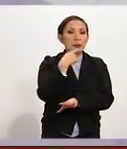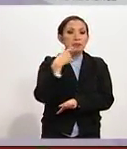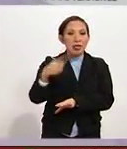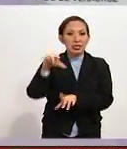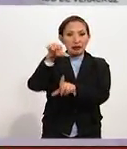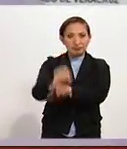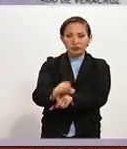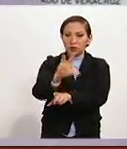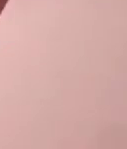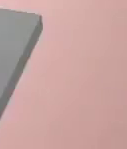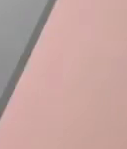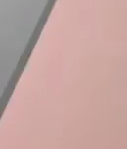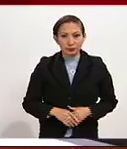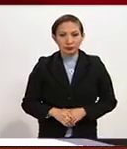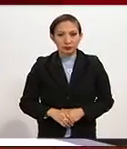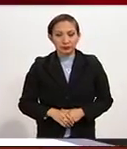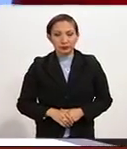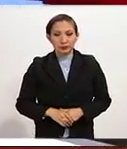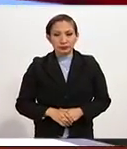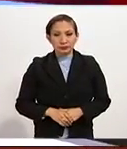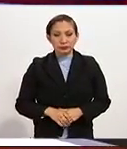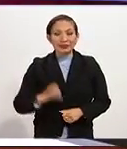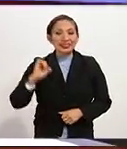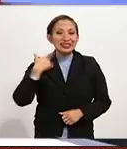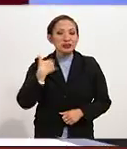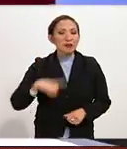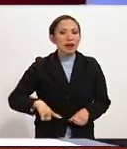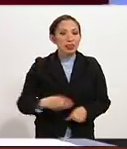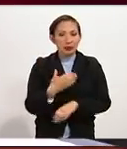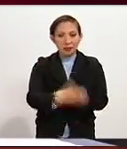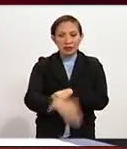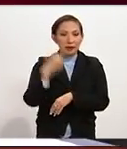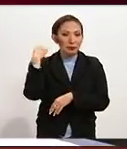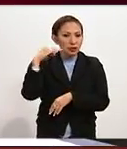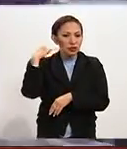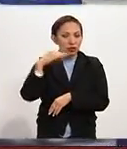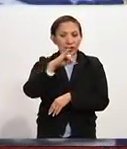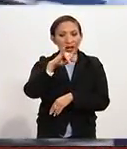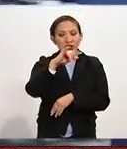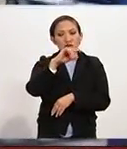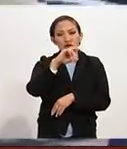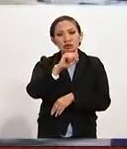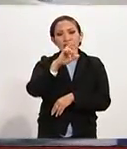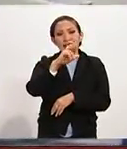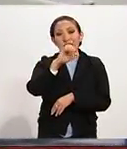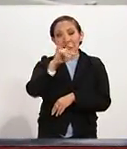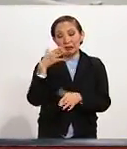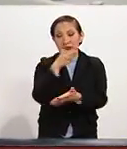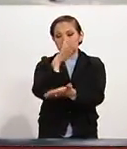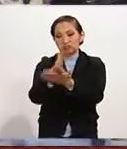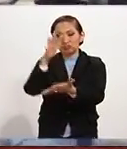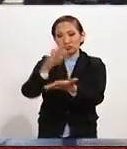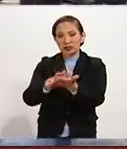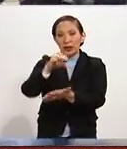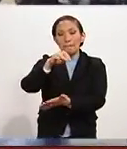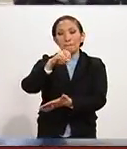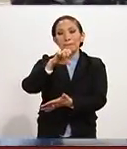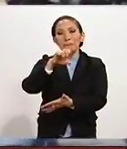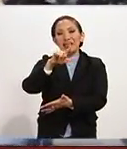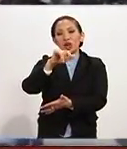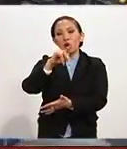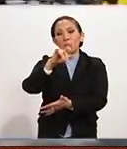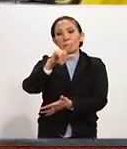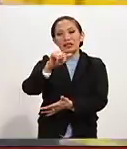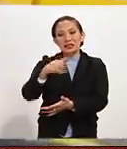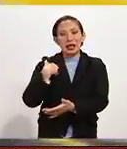de aprehensión. El exgobernador interino de Michoacán, Jesús Reyna, llegó este jueves al Cerezo de Mil Cumbres, esto